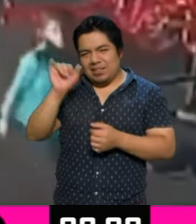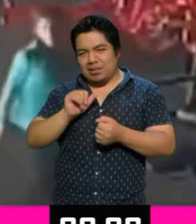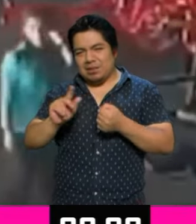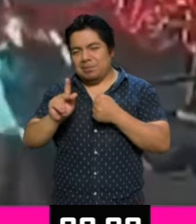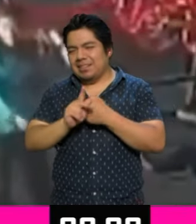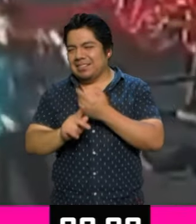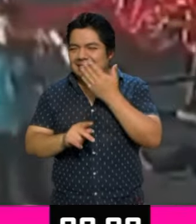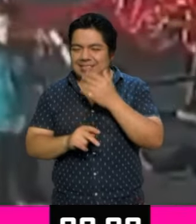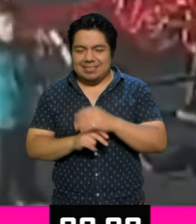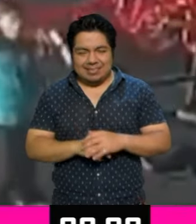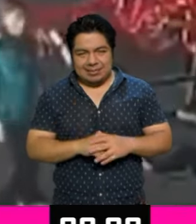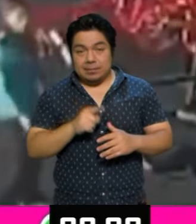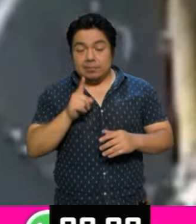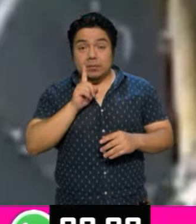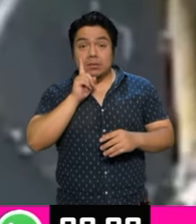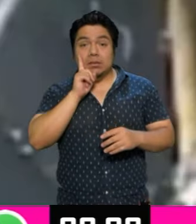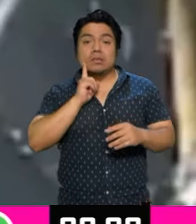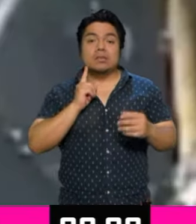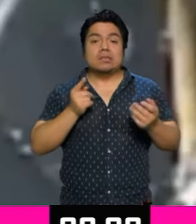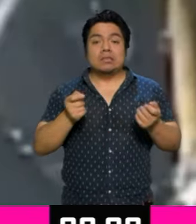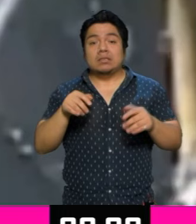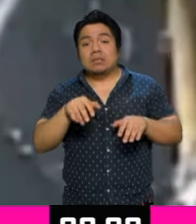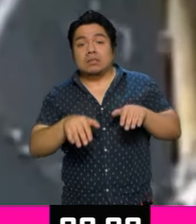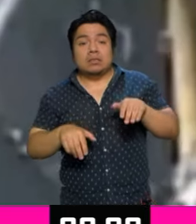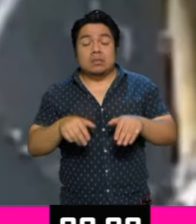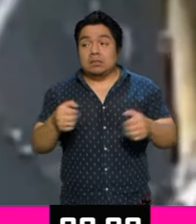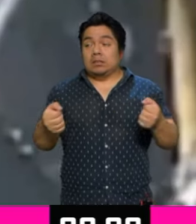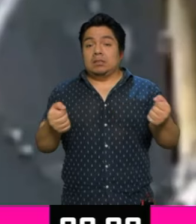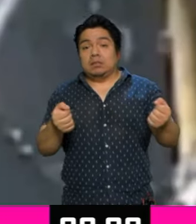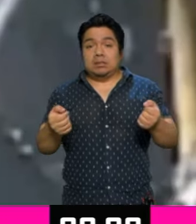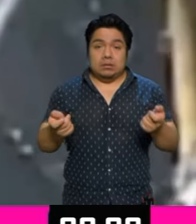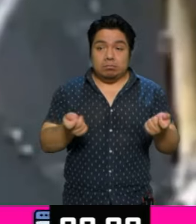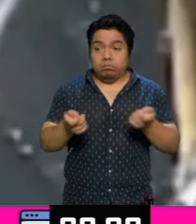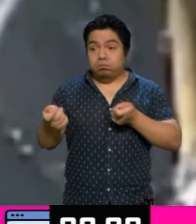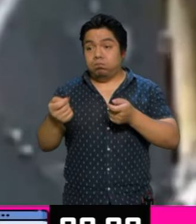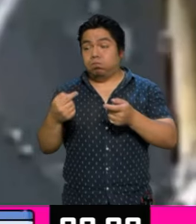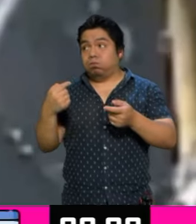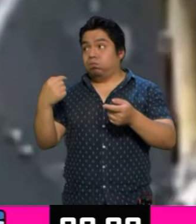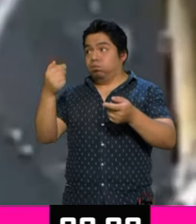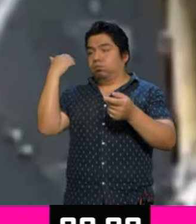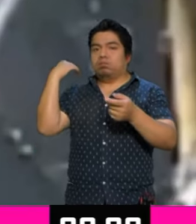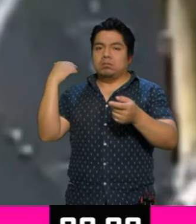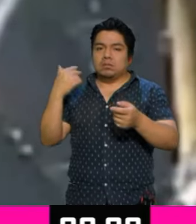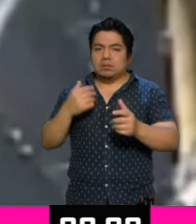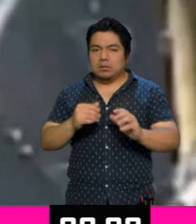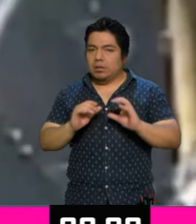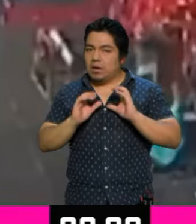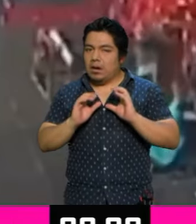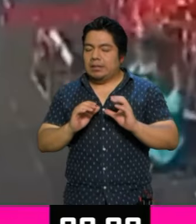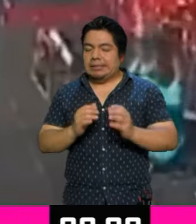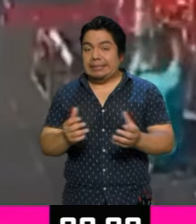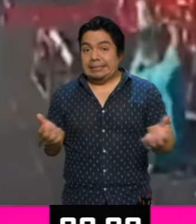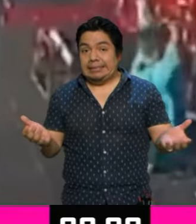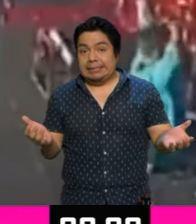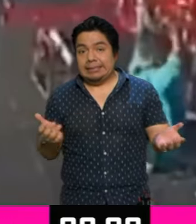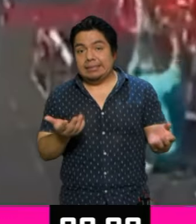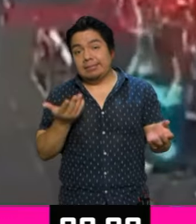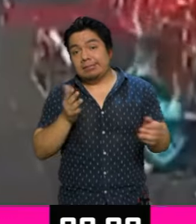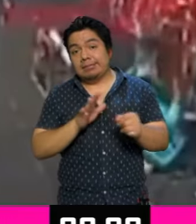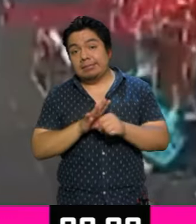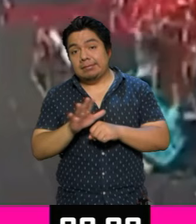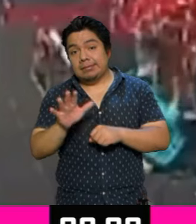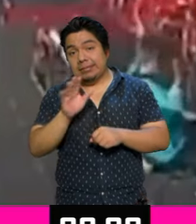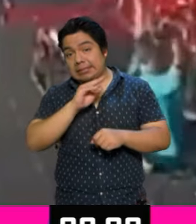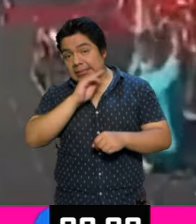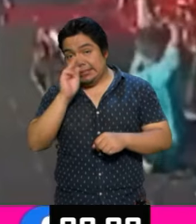Manuel. Entonces la chava pierde el control en la caminadora, que qué accidentazos con eso, ¿eh? Pero lo peor de todo es que